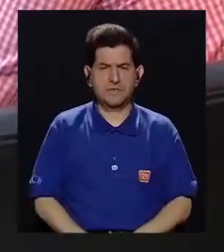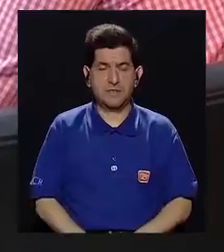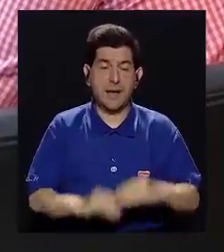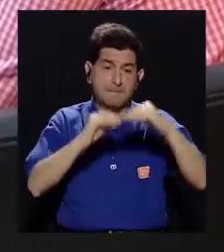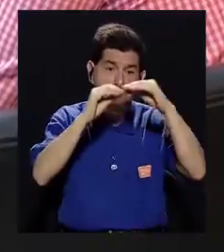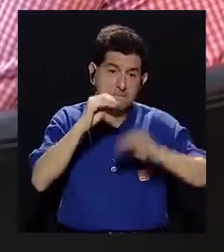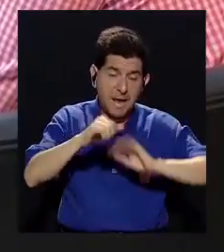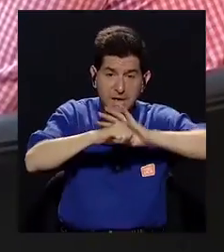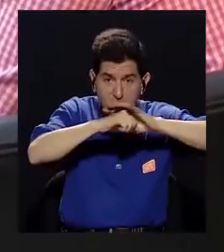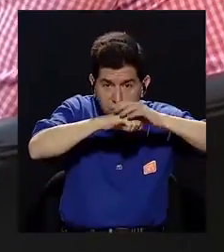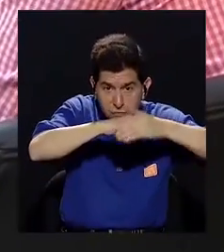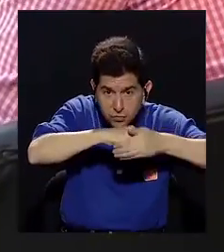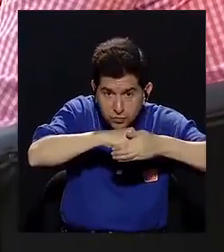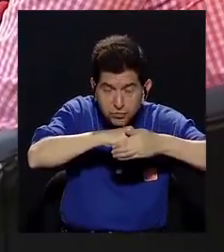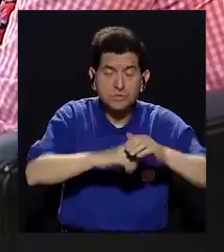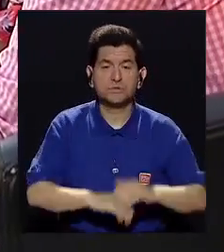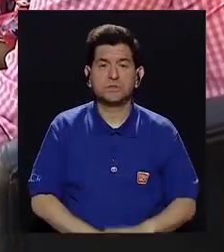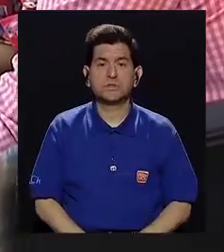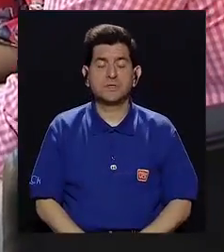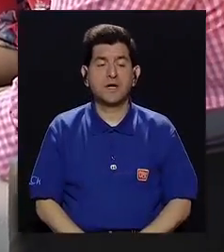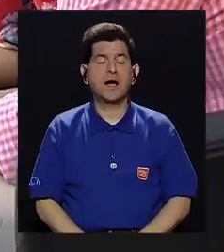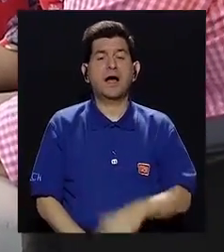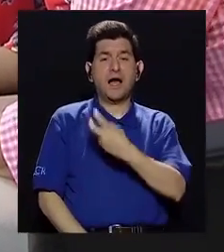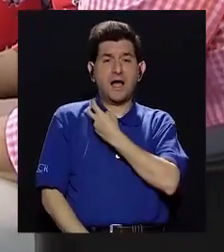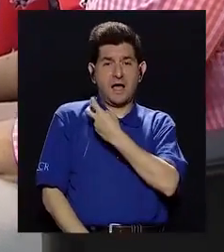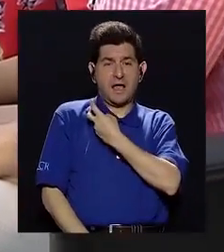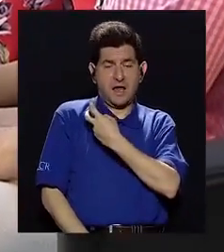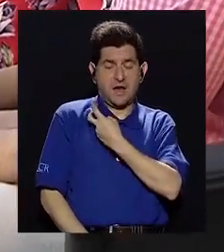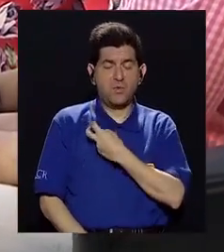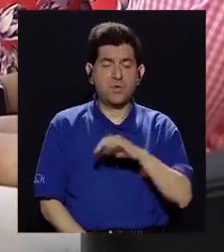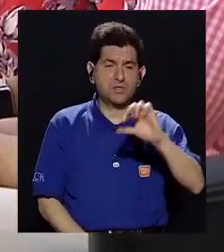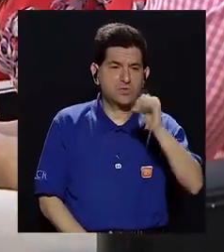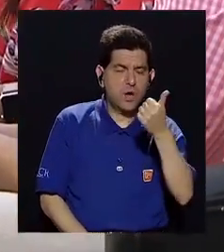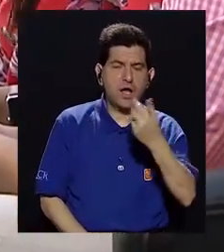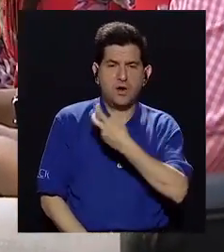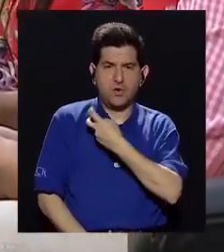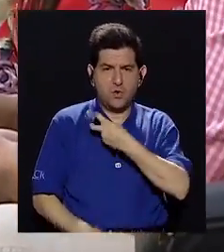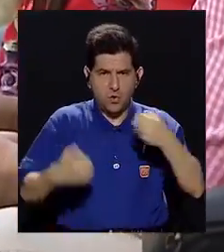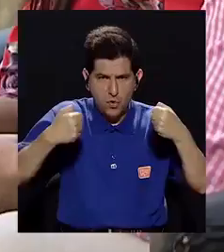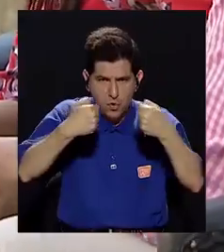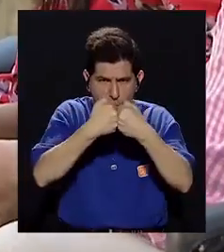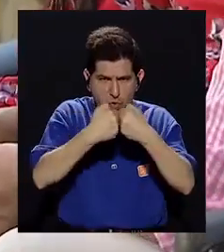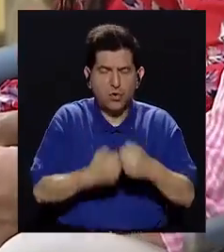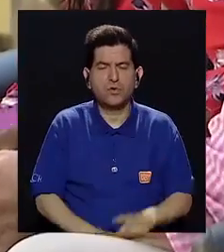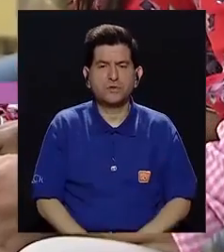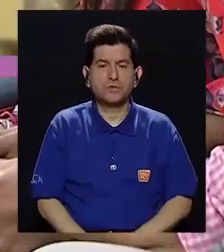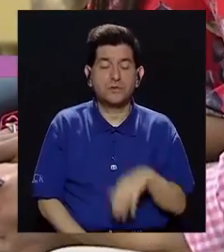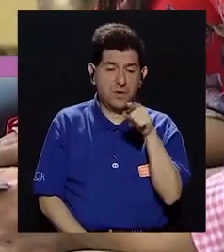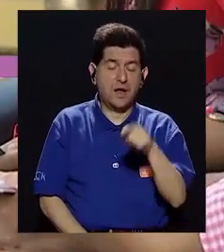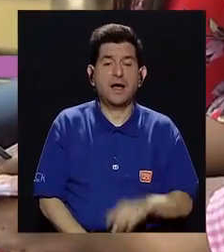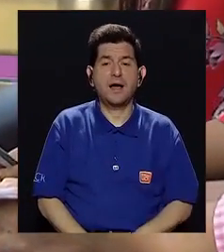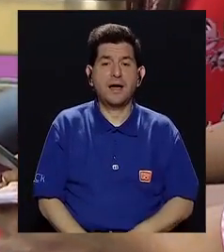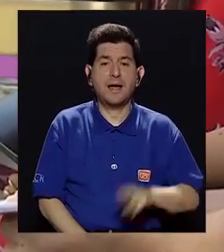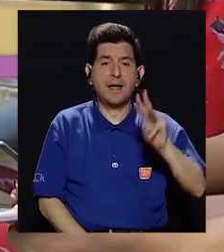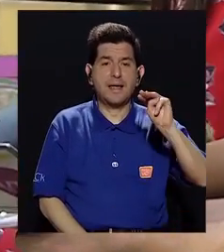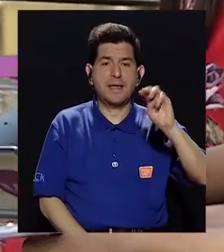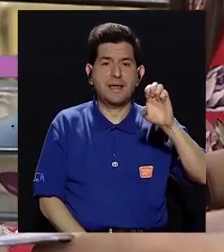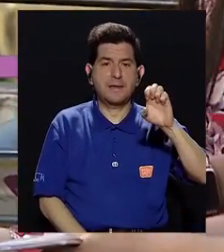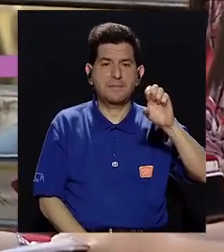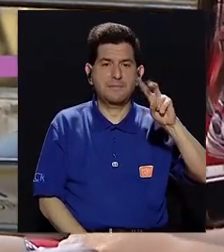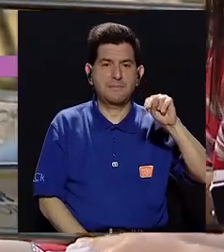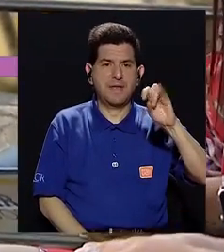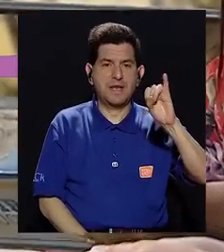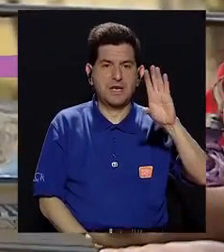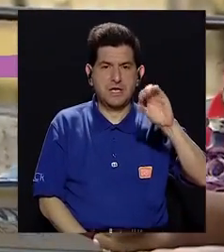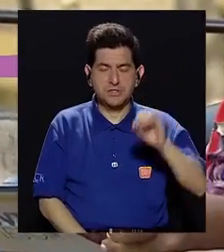Al haber menos cartílago, entonces el hueso se empieza a acercar al otro hueso. Los meniscos que están alrededor de los huesos